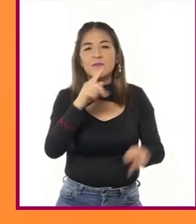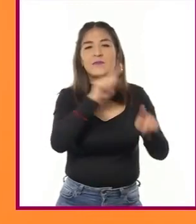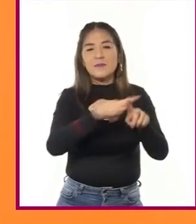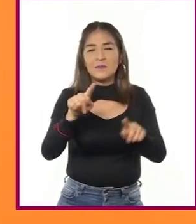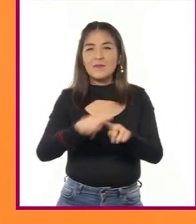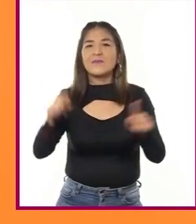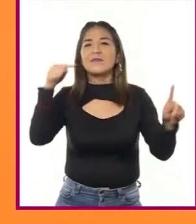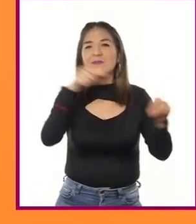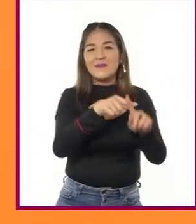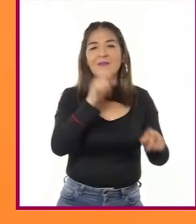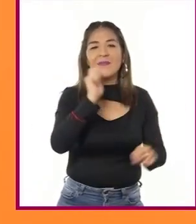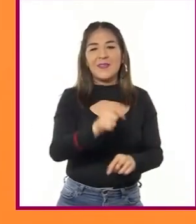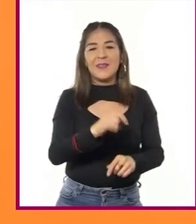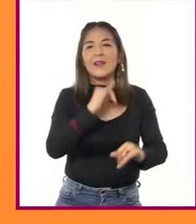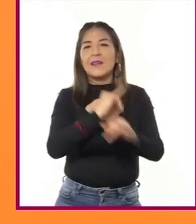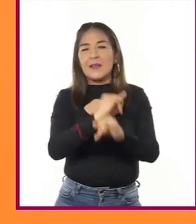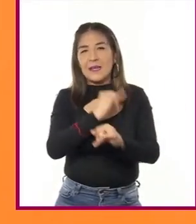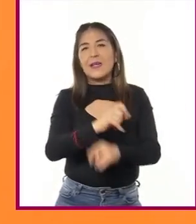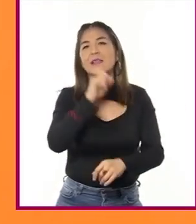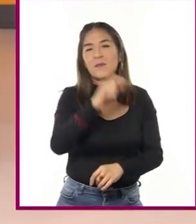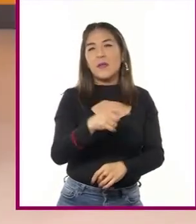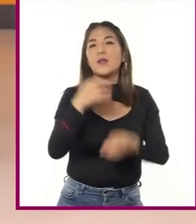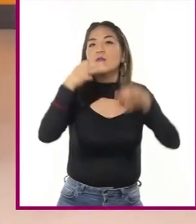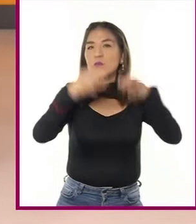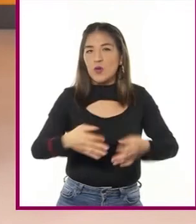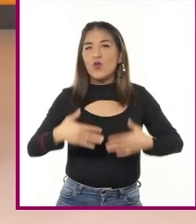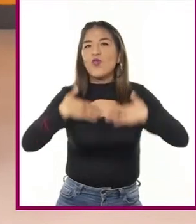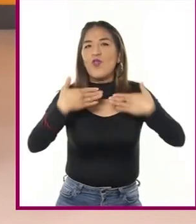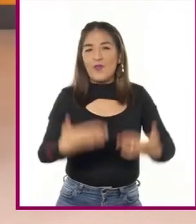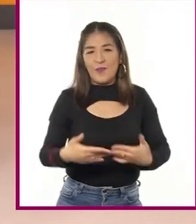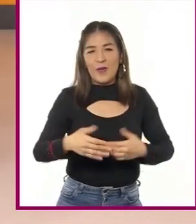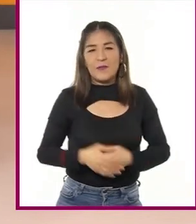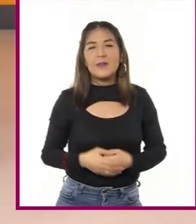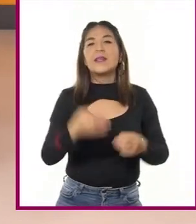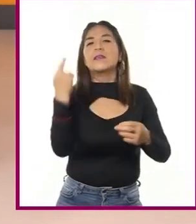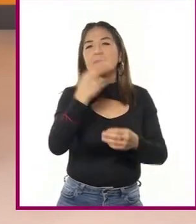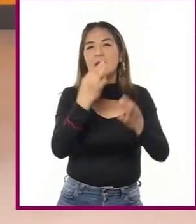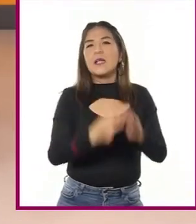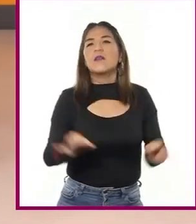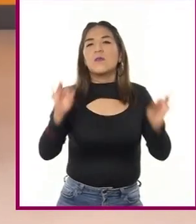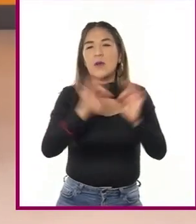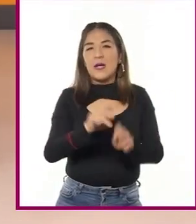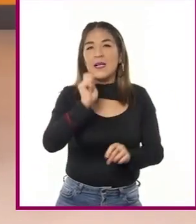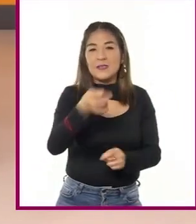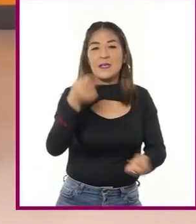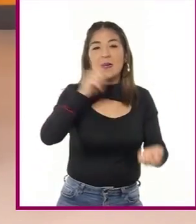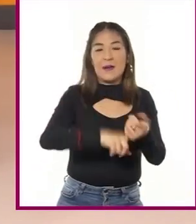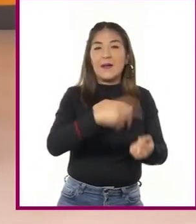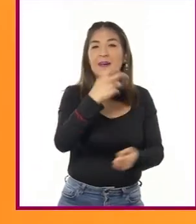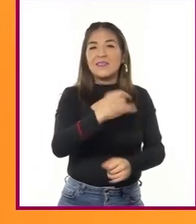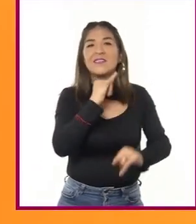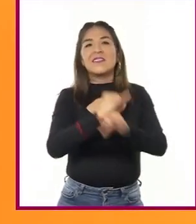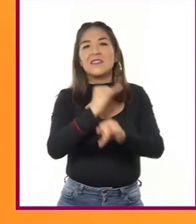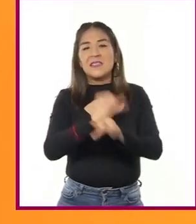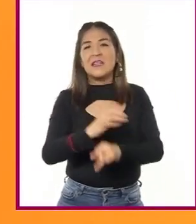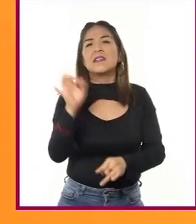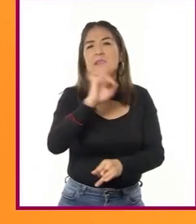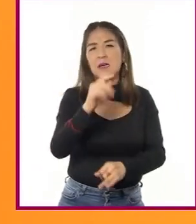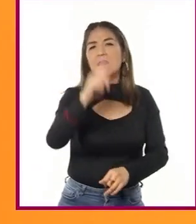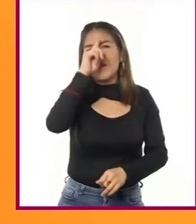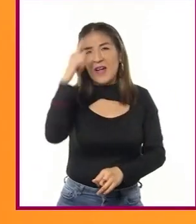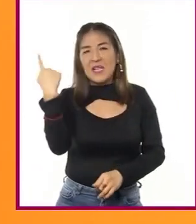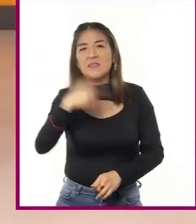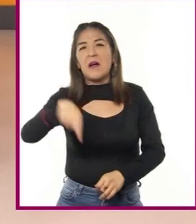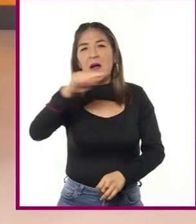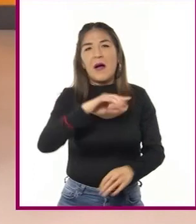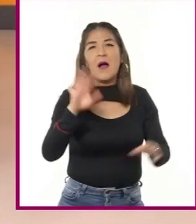identidades digitales y la veracidad de las mismas. Es importante considerar que en el internet puede resultar fácil ser